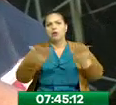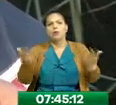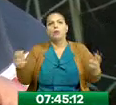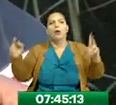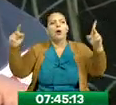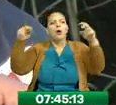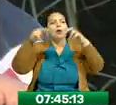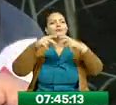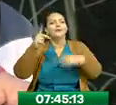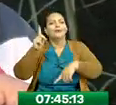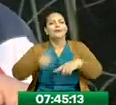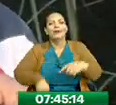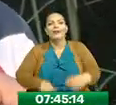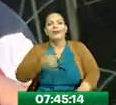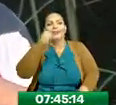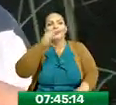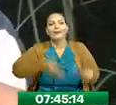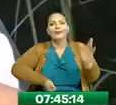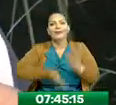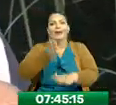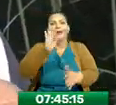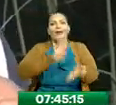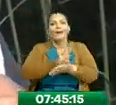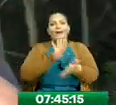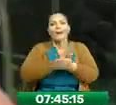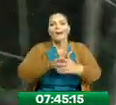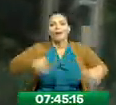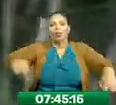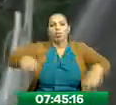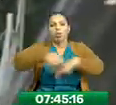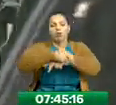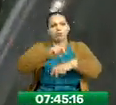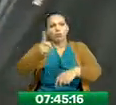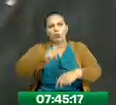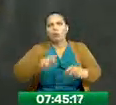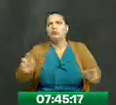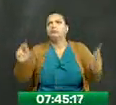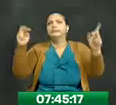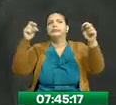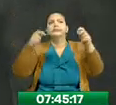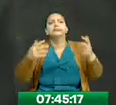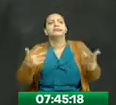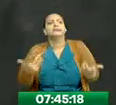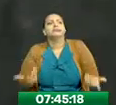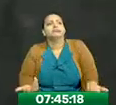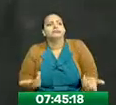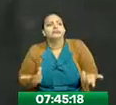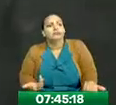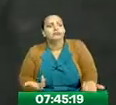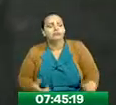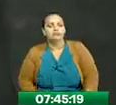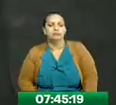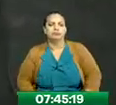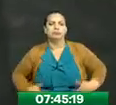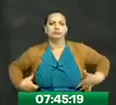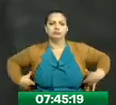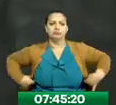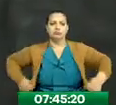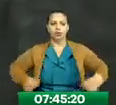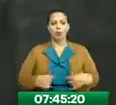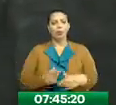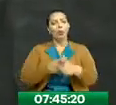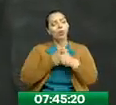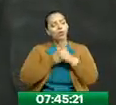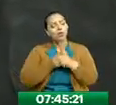escuela. La otra vez también a mis guaguas también le atropellaron aquí, esta parte de aquí mismo. Entonces eso se pediría de manera urgente que